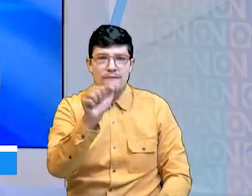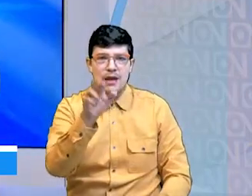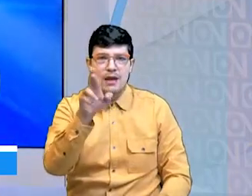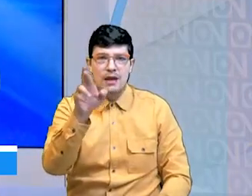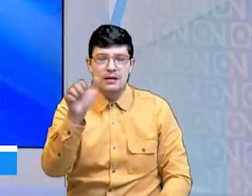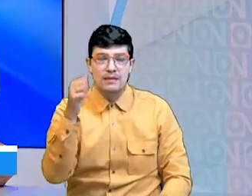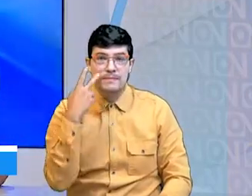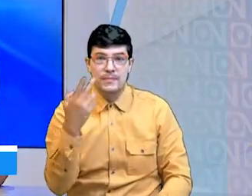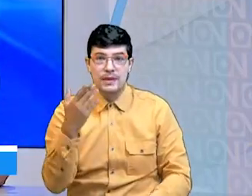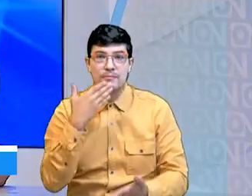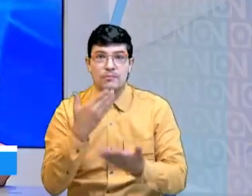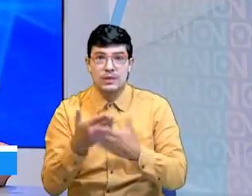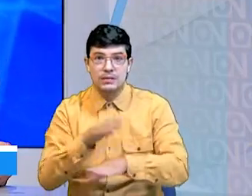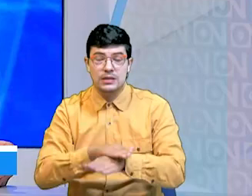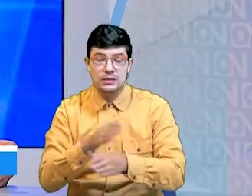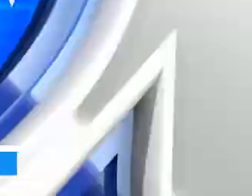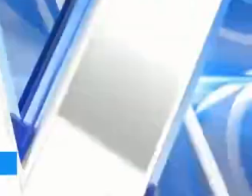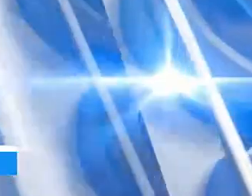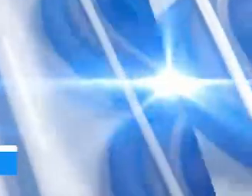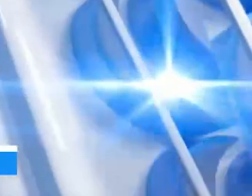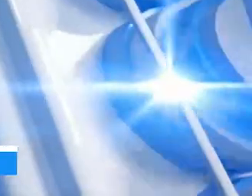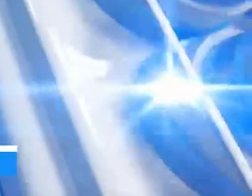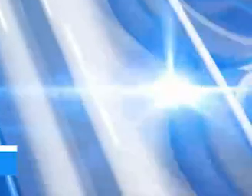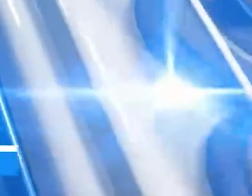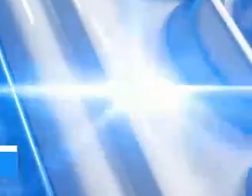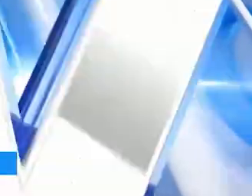estos preocupantes hechos en Norte de Santander? Adelante.